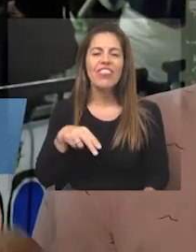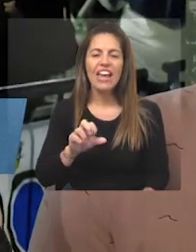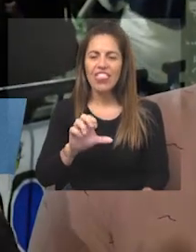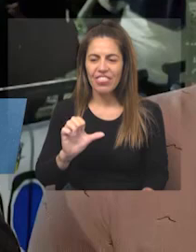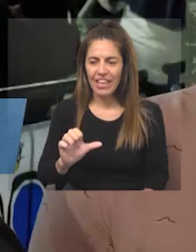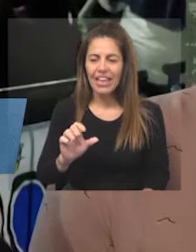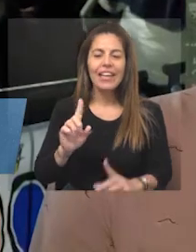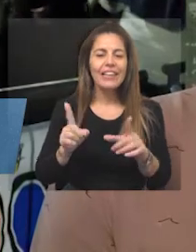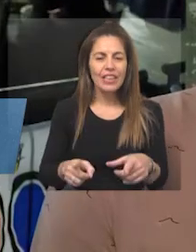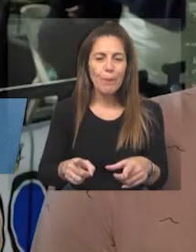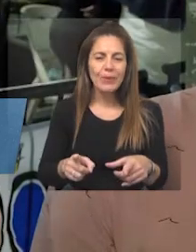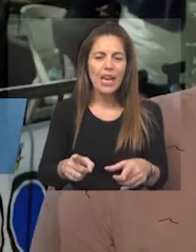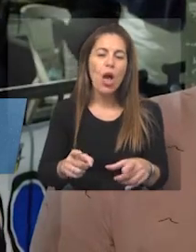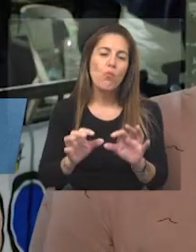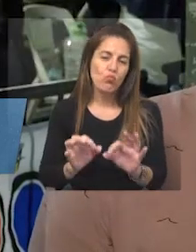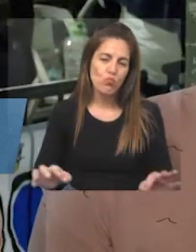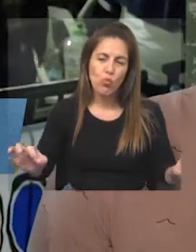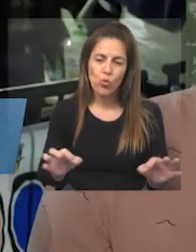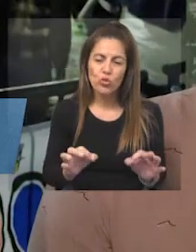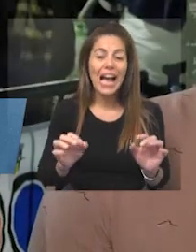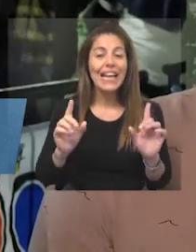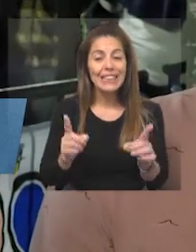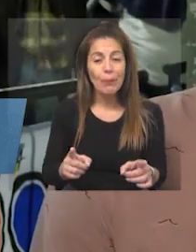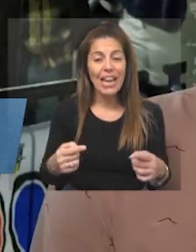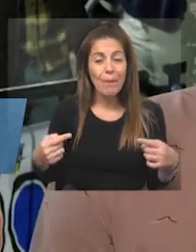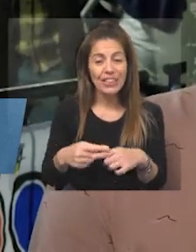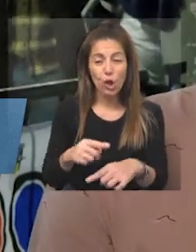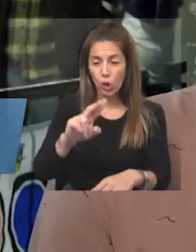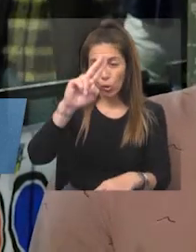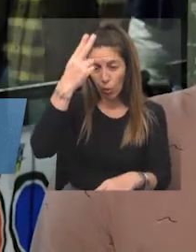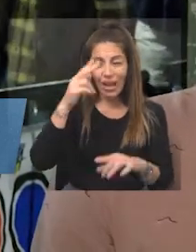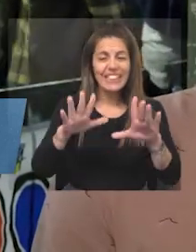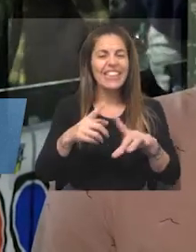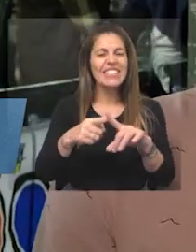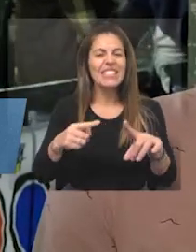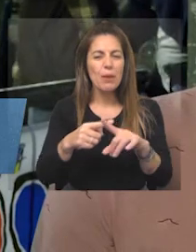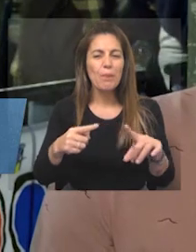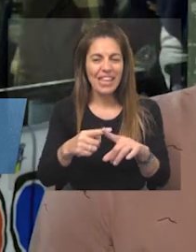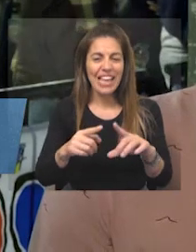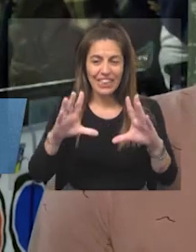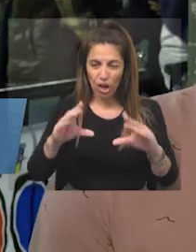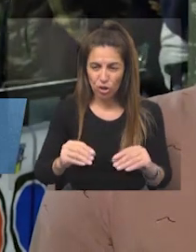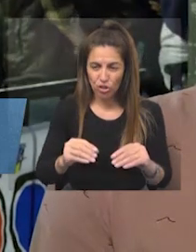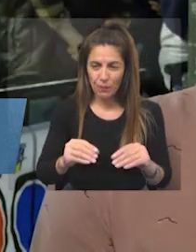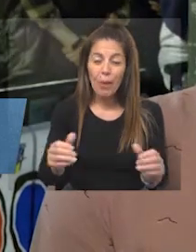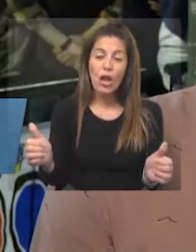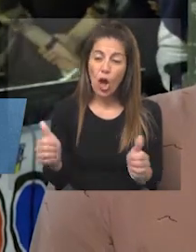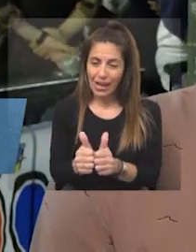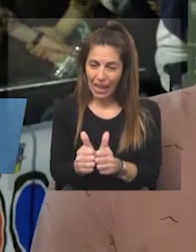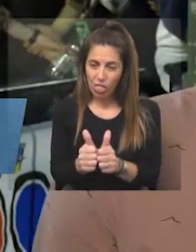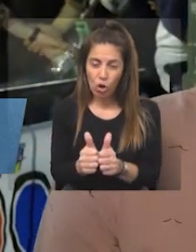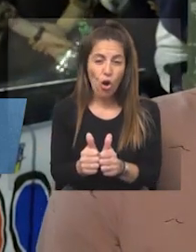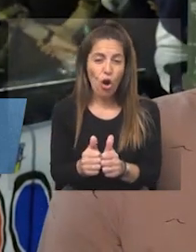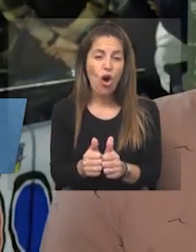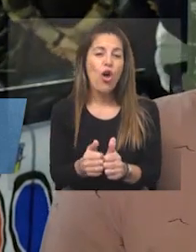nueva escuela música y va a estar cerrando también el partido de Uruguay que sobre las 22:30 va a estar jugando contra Perú pero estoy con Claudio y con Natalia ellos